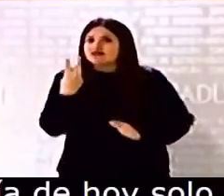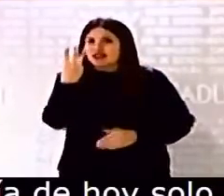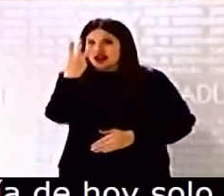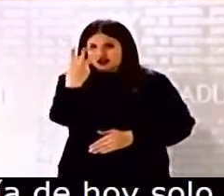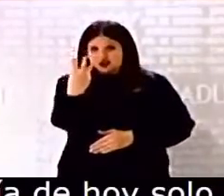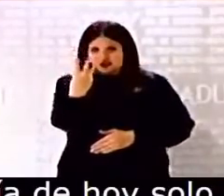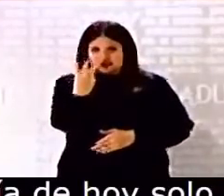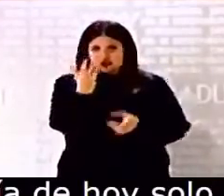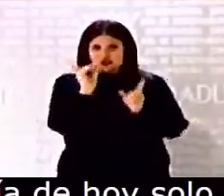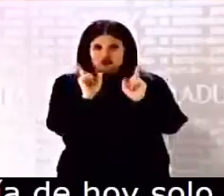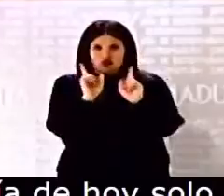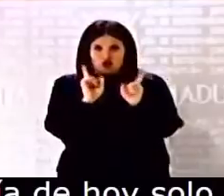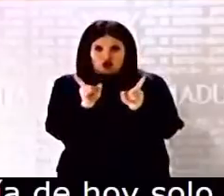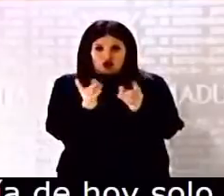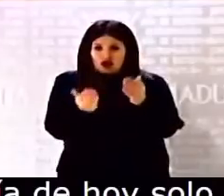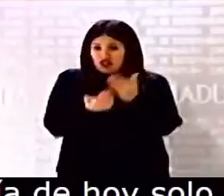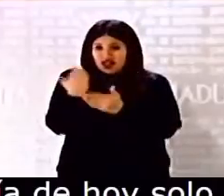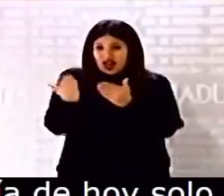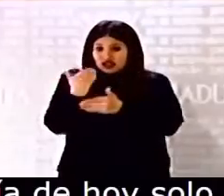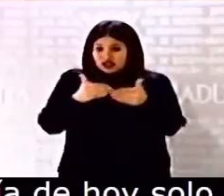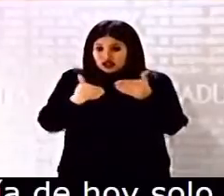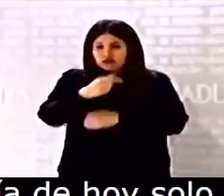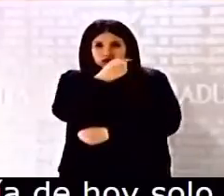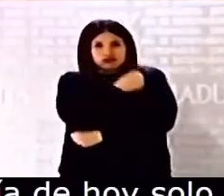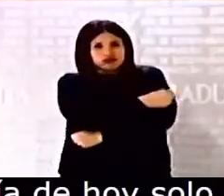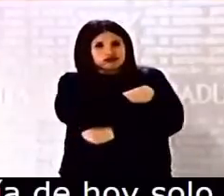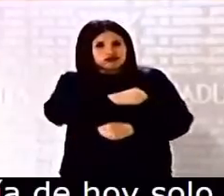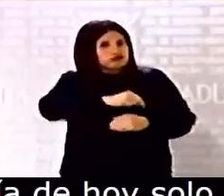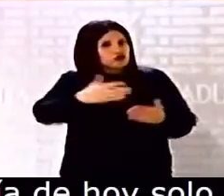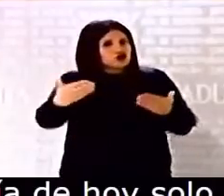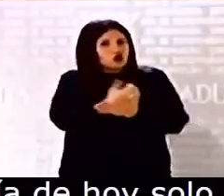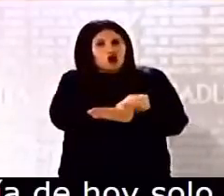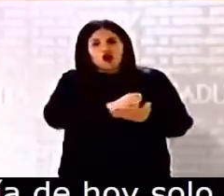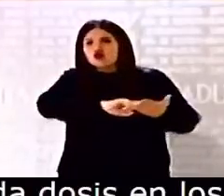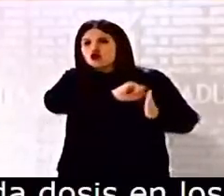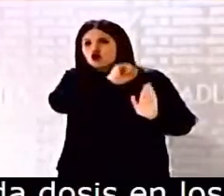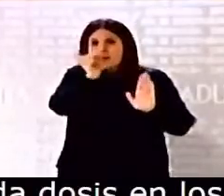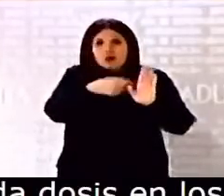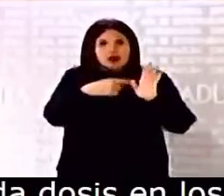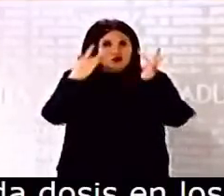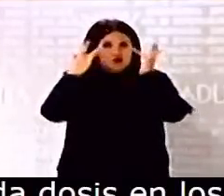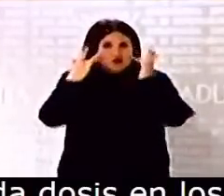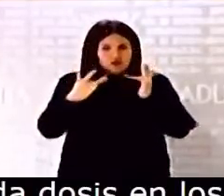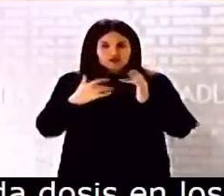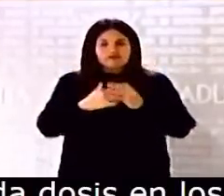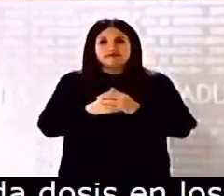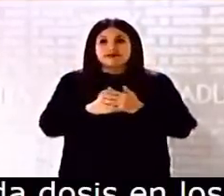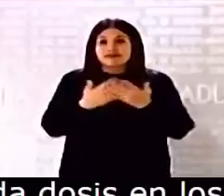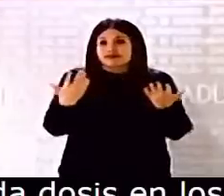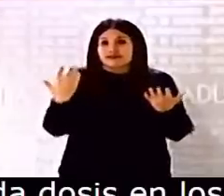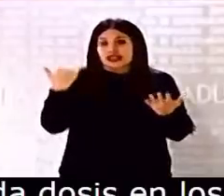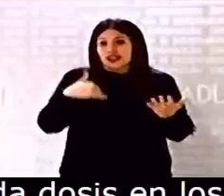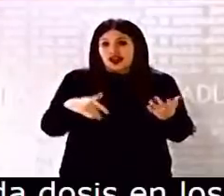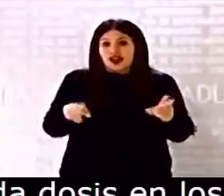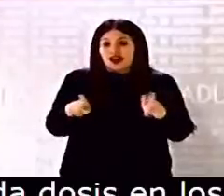que será en los próximos días, porque afortunadamente ya han ido pasando todos